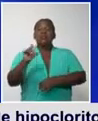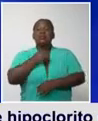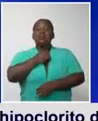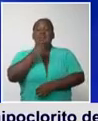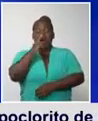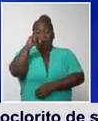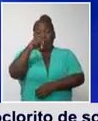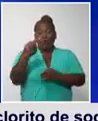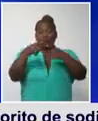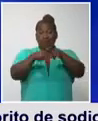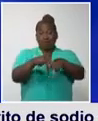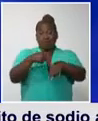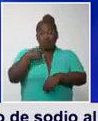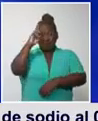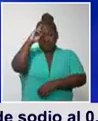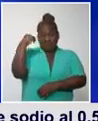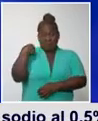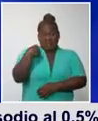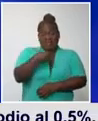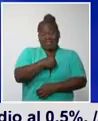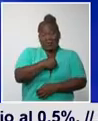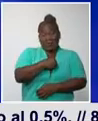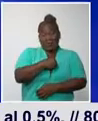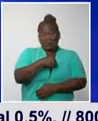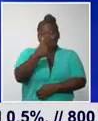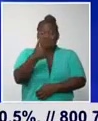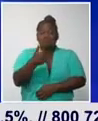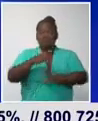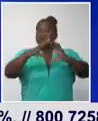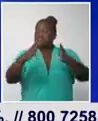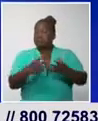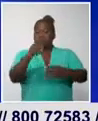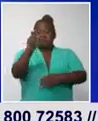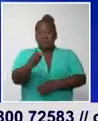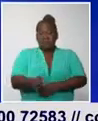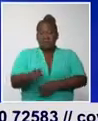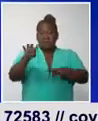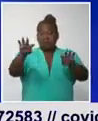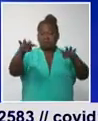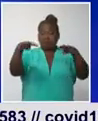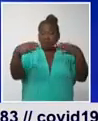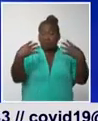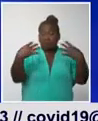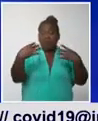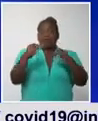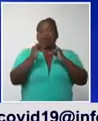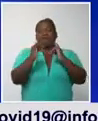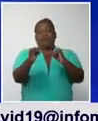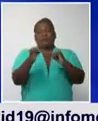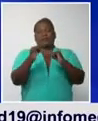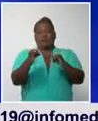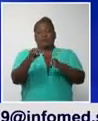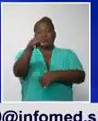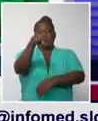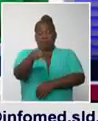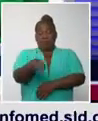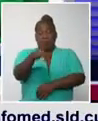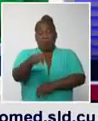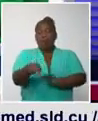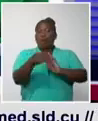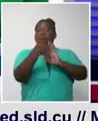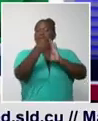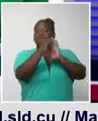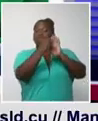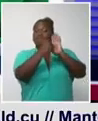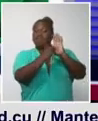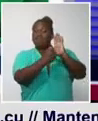hoy aquí, y a todas las personas que escuchan la información diariamente. Hoy con indicadores todavía de